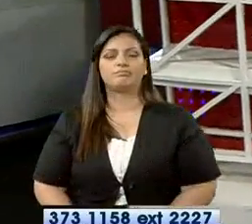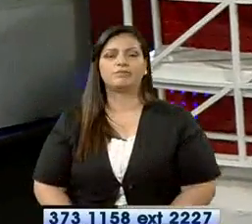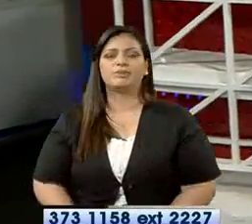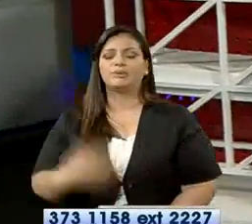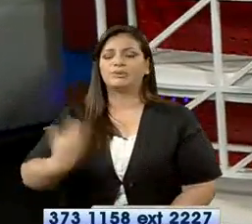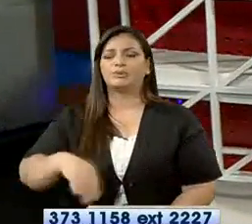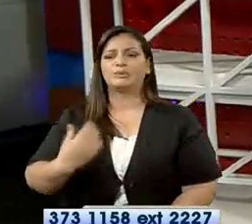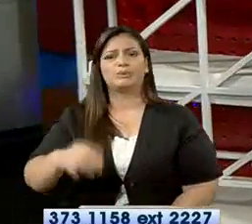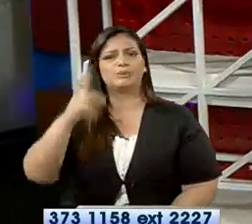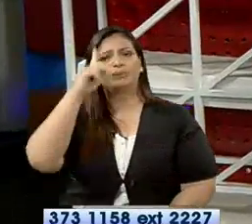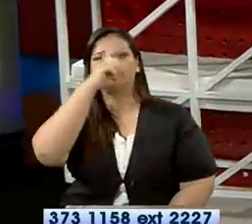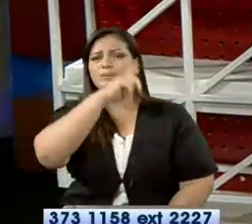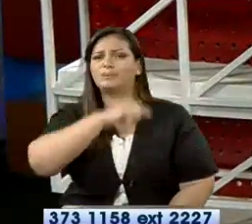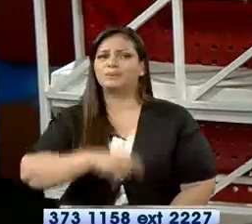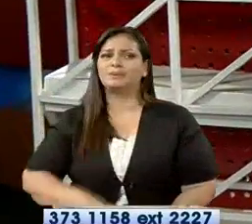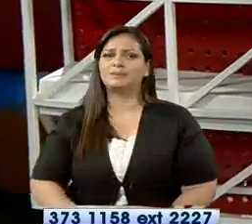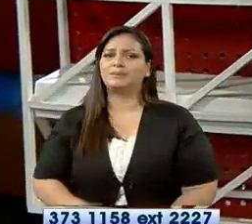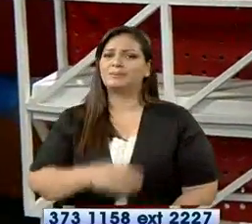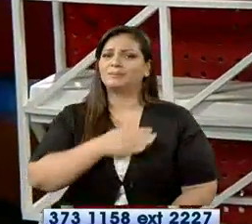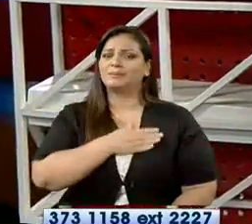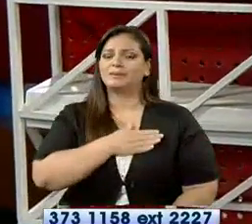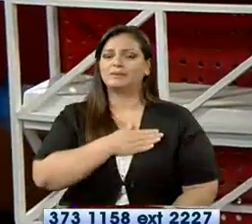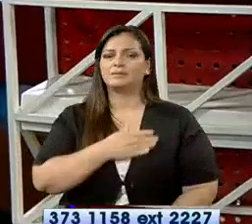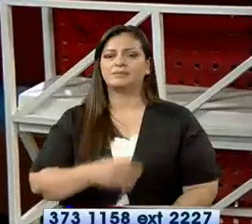Delicadísima situación. Terrible situación y...